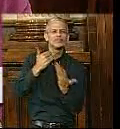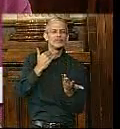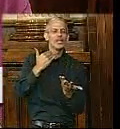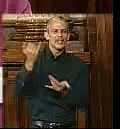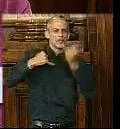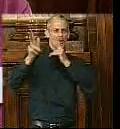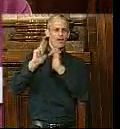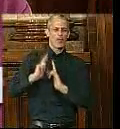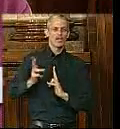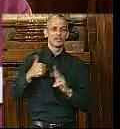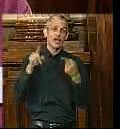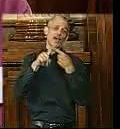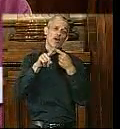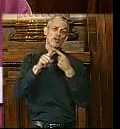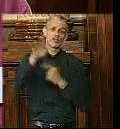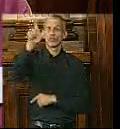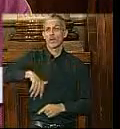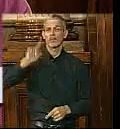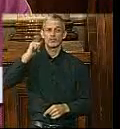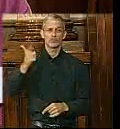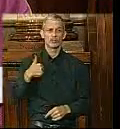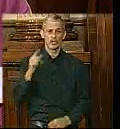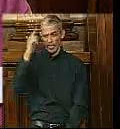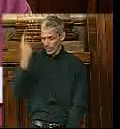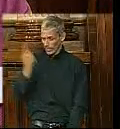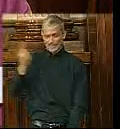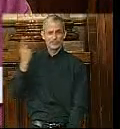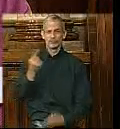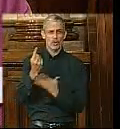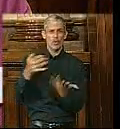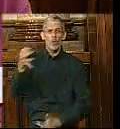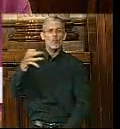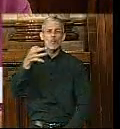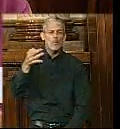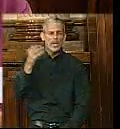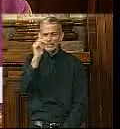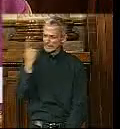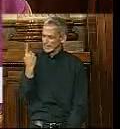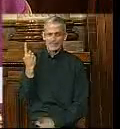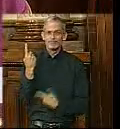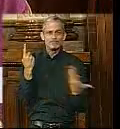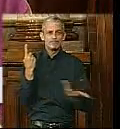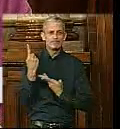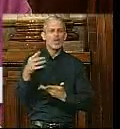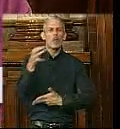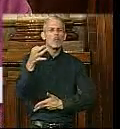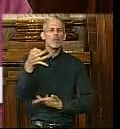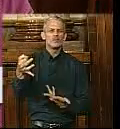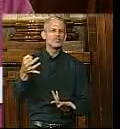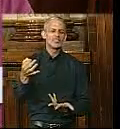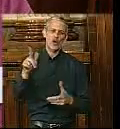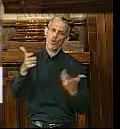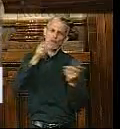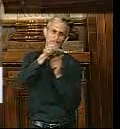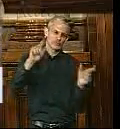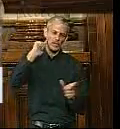y contactarse, aunque sea virtualmente, también con una persona adulta mayor, que en general en los pueblos chicos no hay.